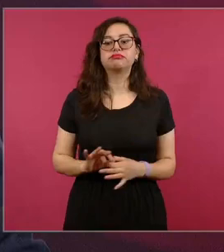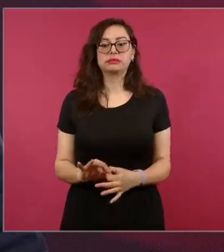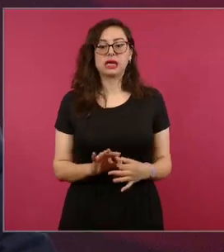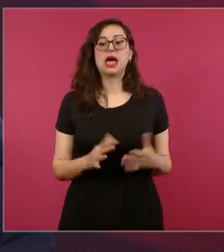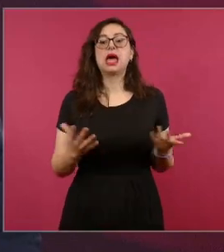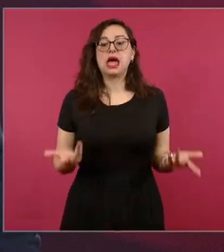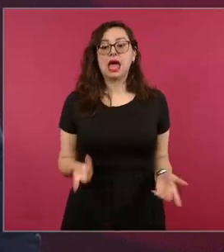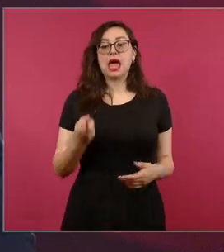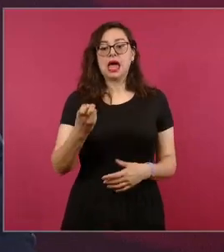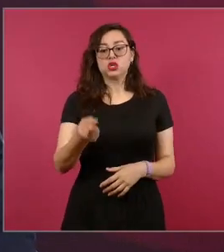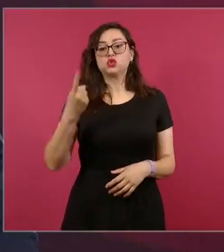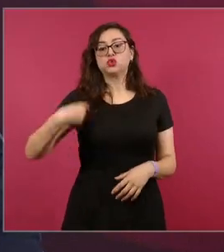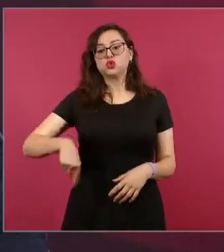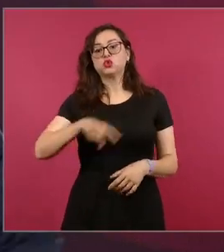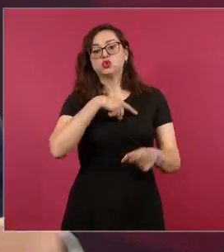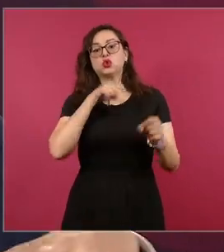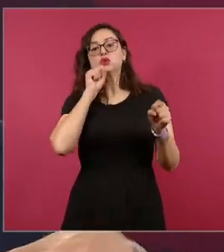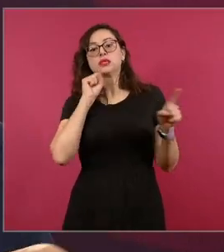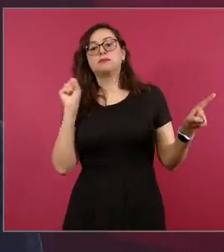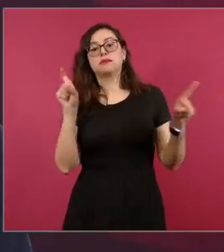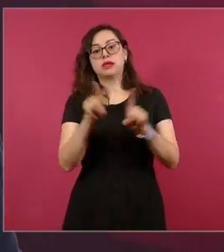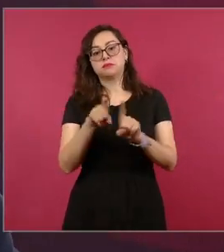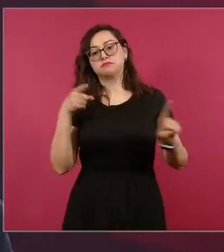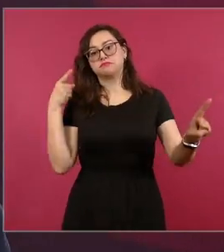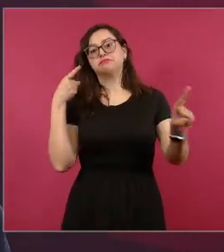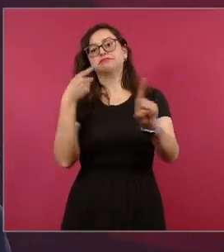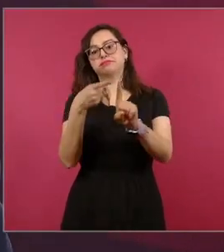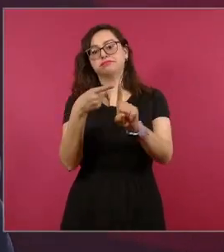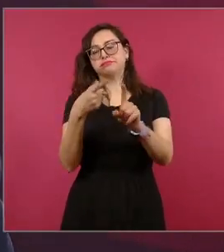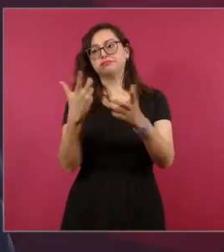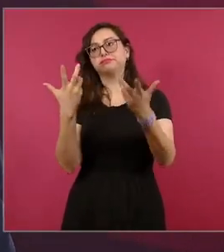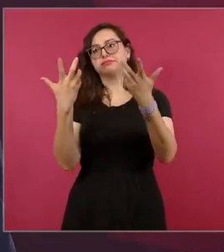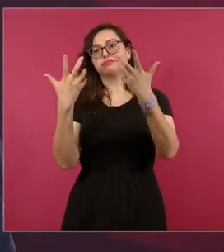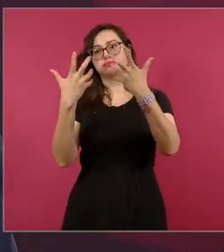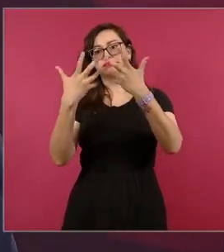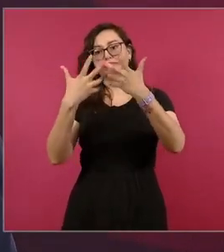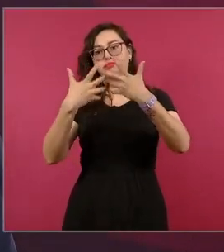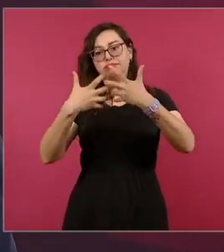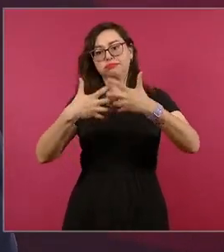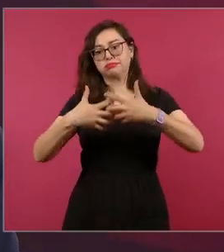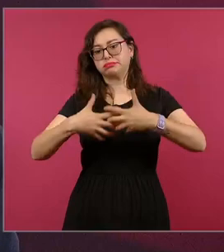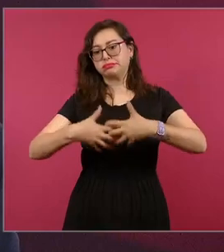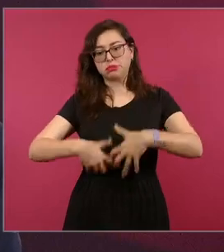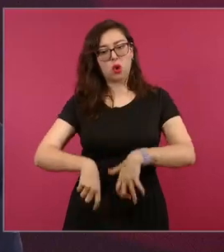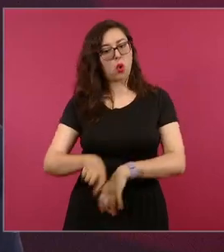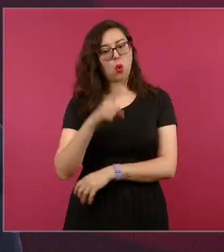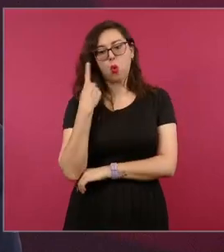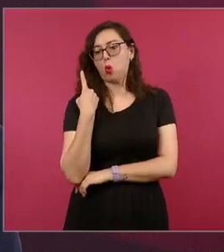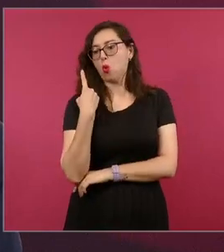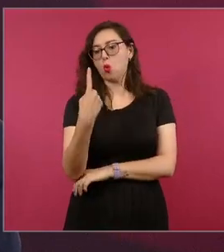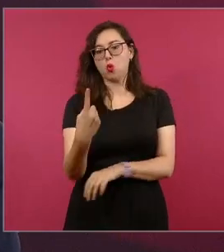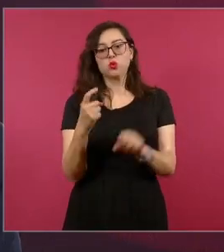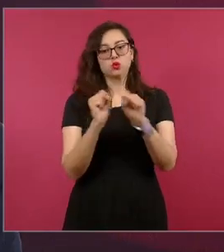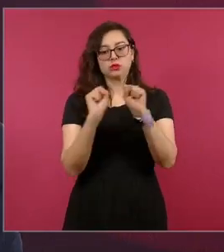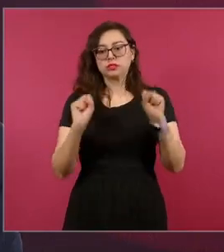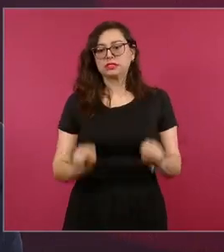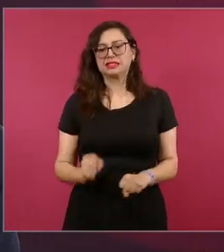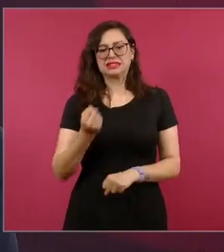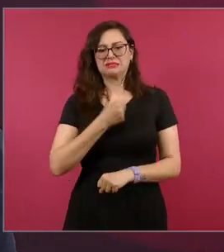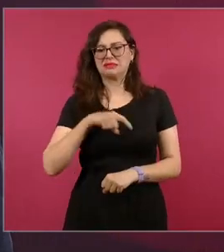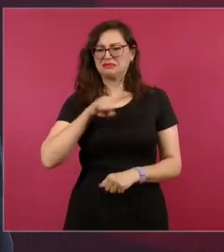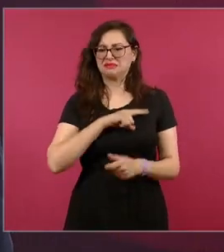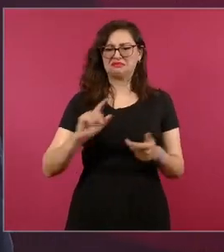intención también es cada vez más ir unificando todo el sistema para poner un alto a